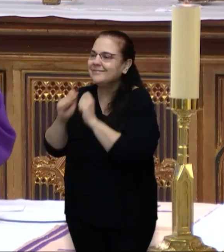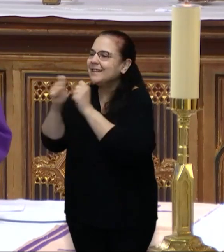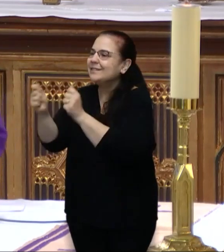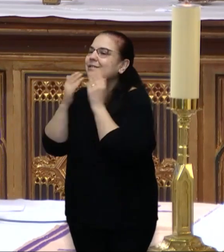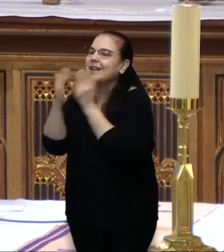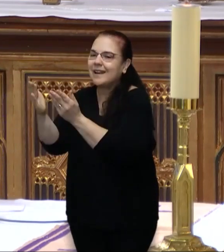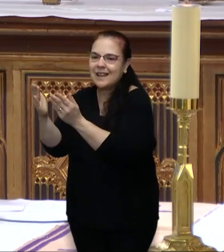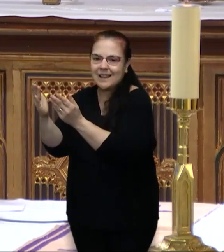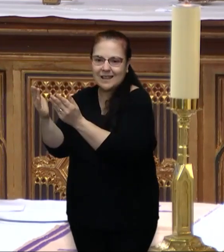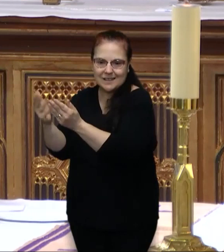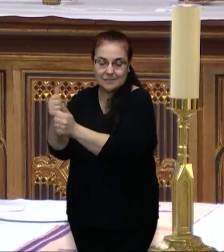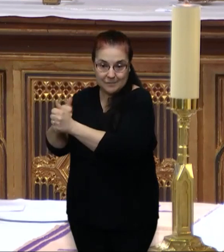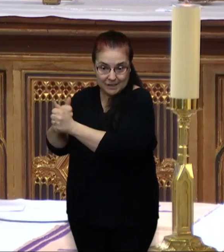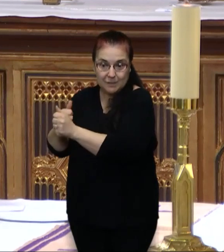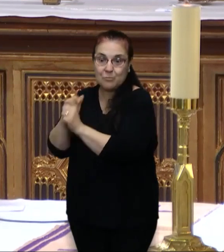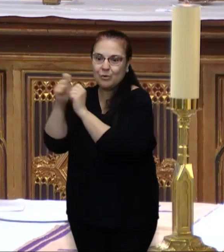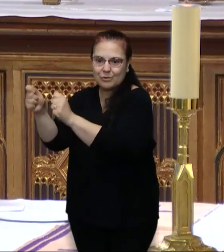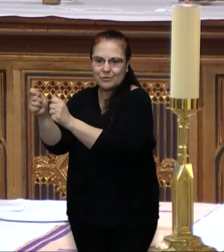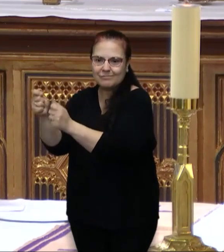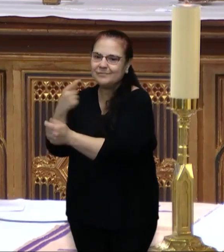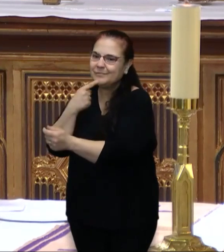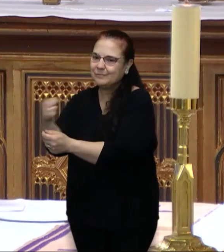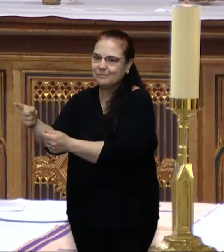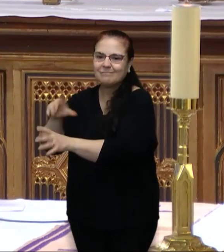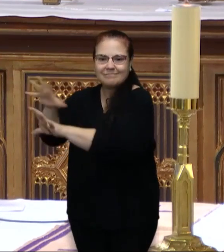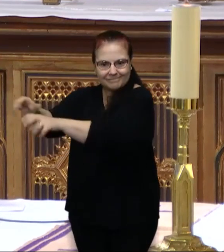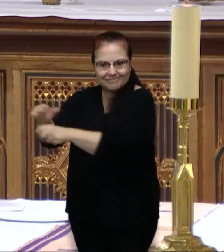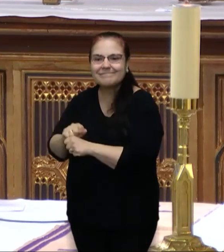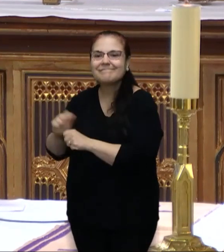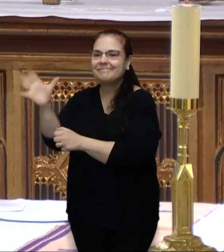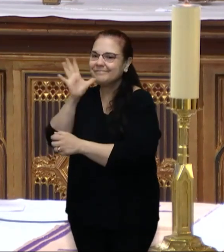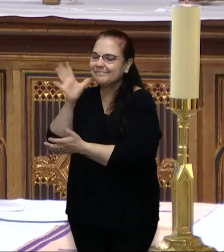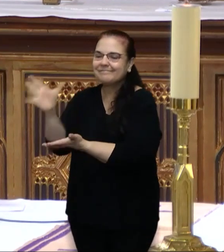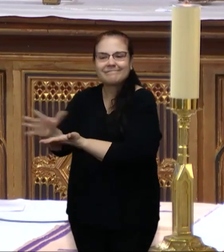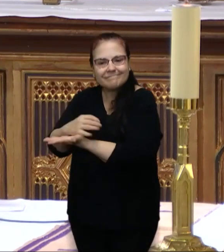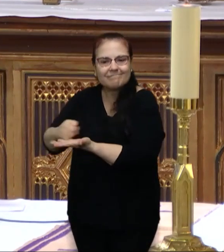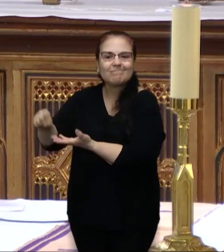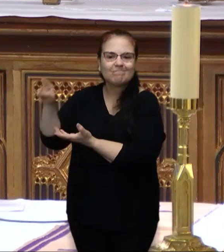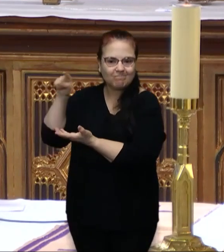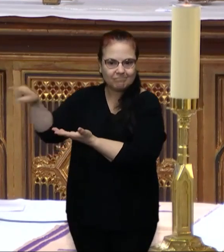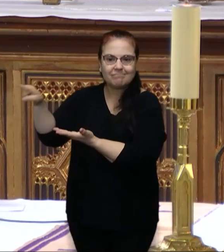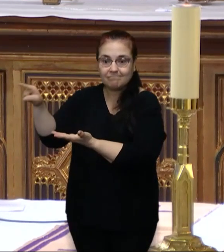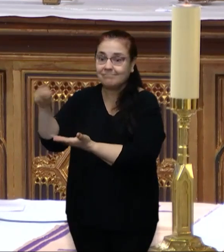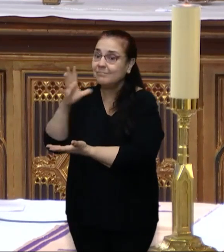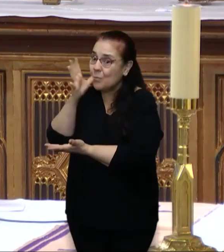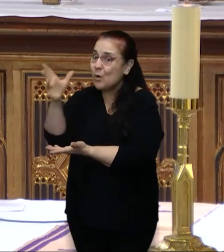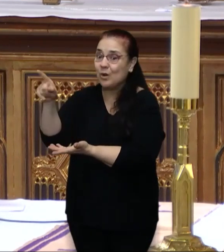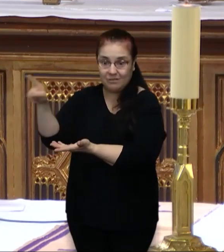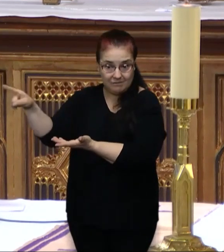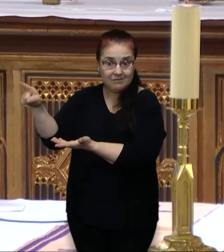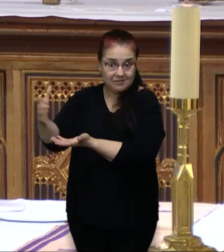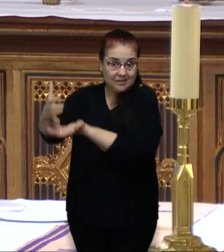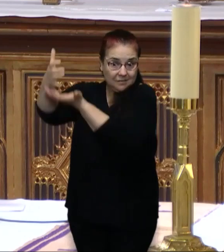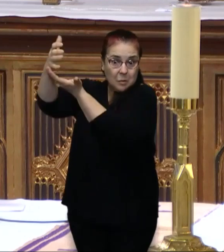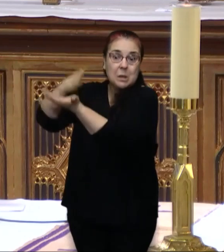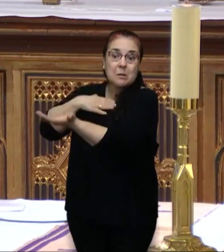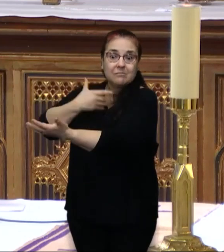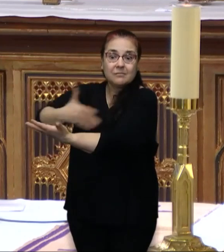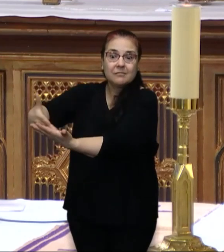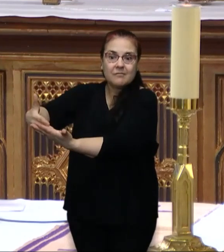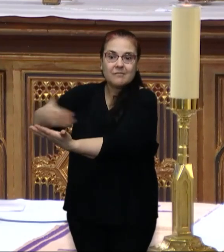discípulos, diciendo: «Tomad y bebed todos de él, porque este es el cáliz de mi